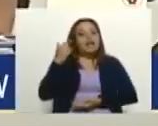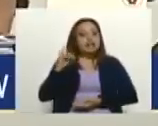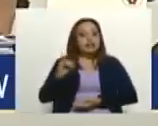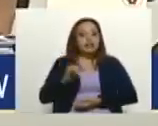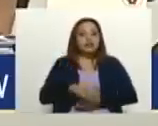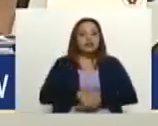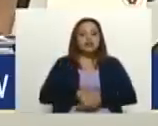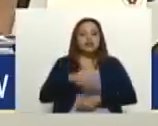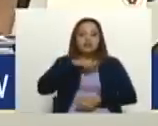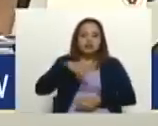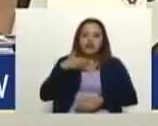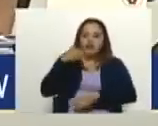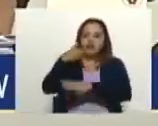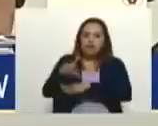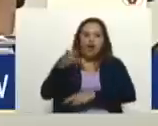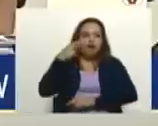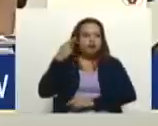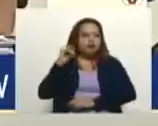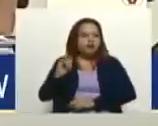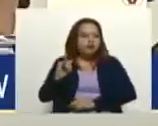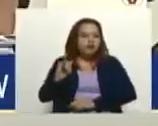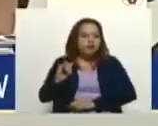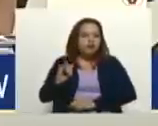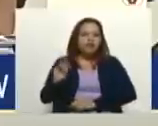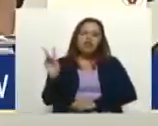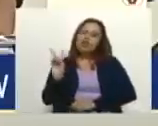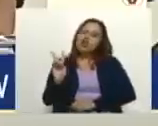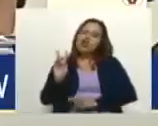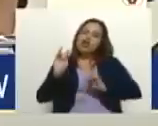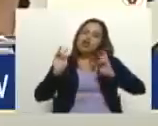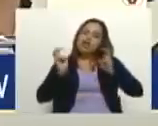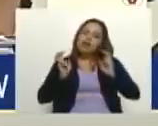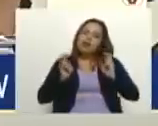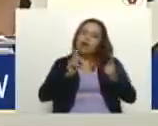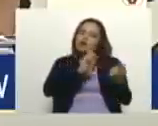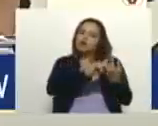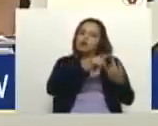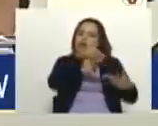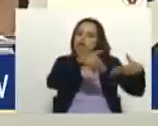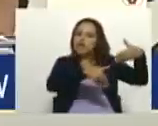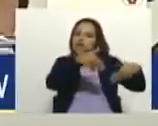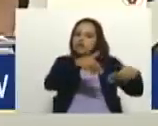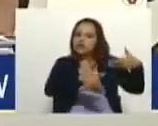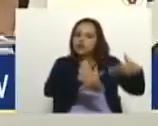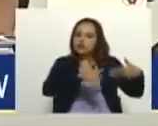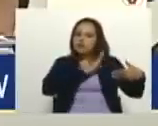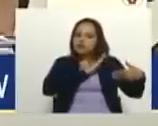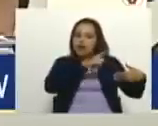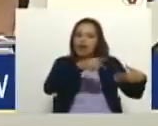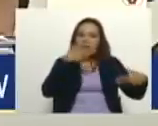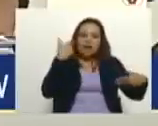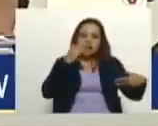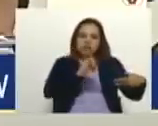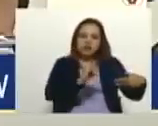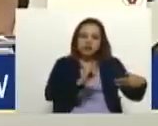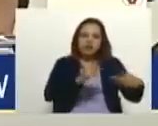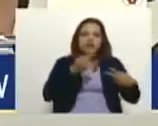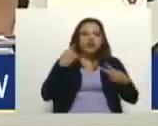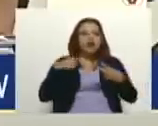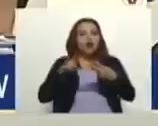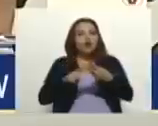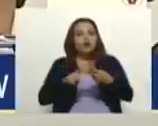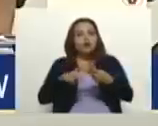Y fuimos a Haití a tratar dos temas. Un tema de las elecciones de Haití, y estaba un